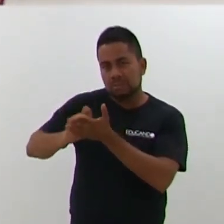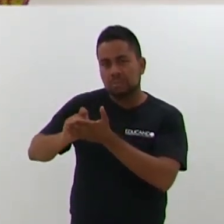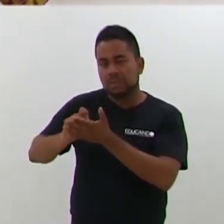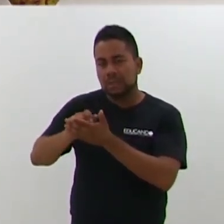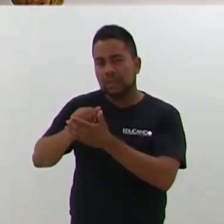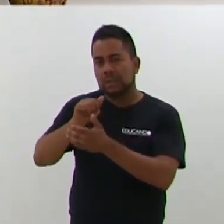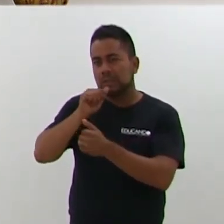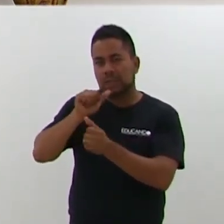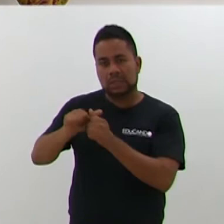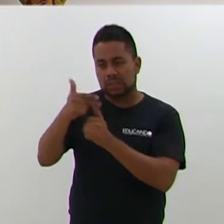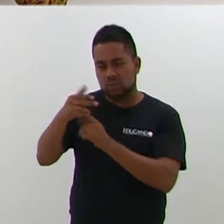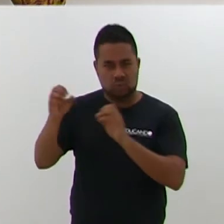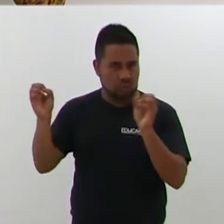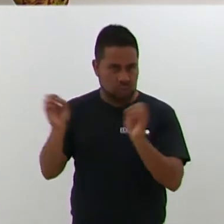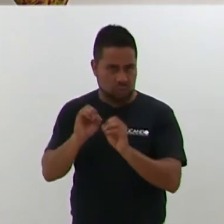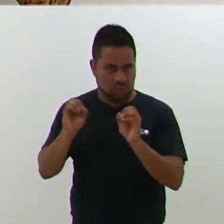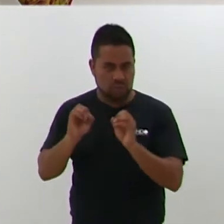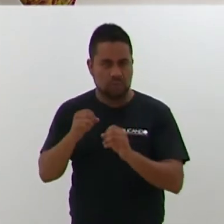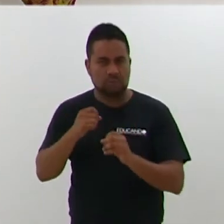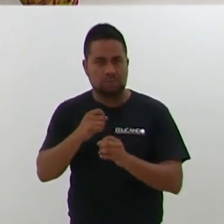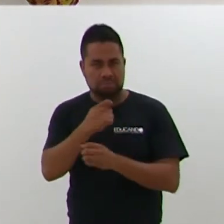excepción? Vamos a escribir.